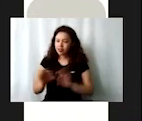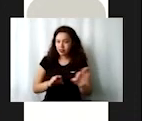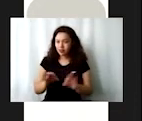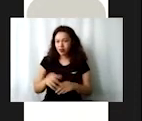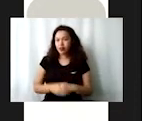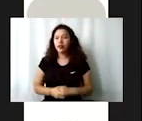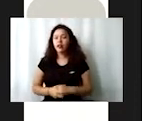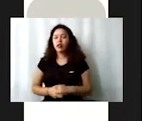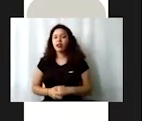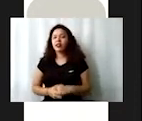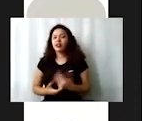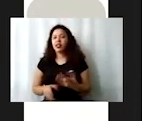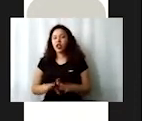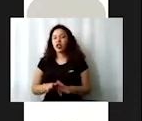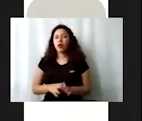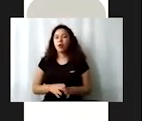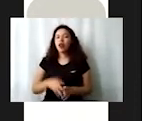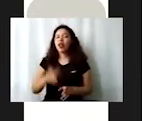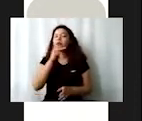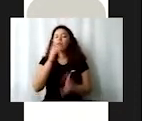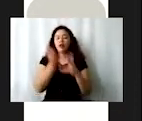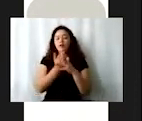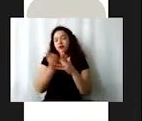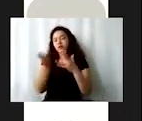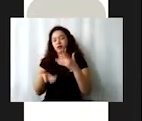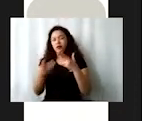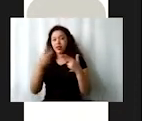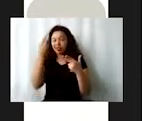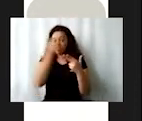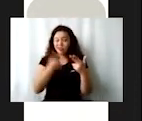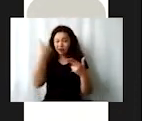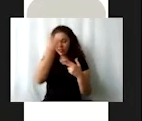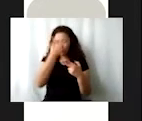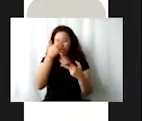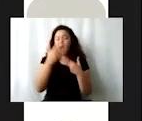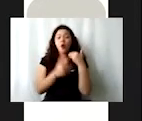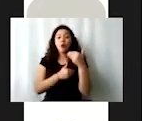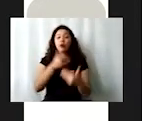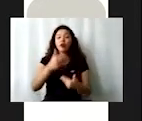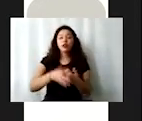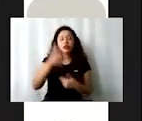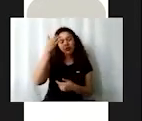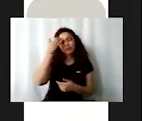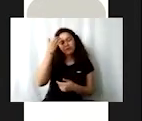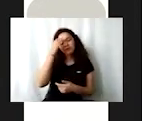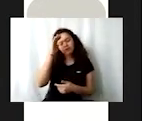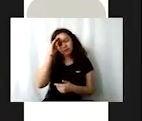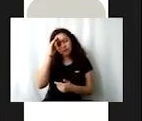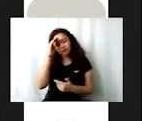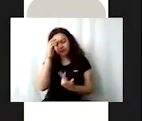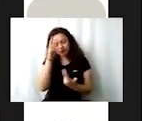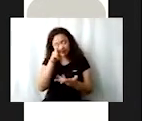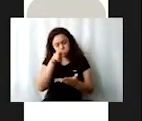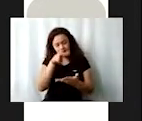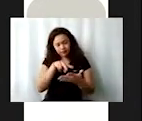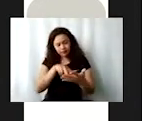las palabras, el análisis significa es ese proceso cognitivo que nos va a permitir a